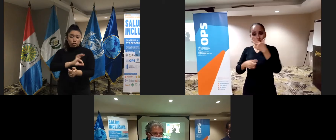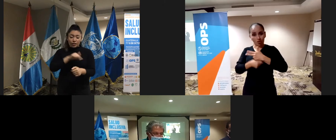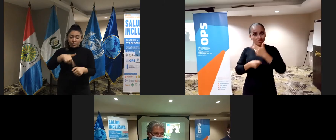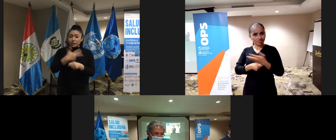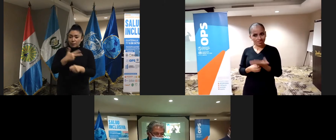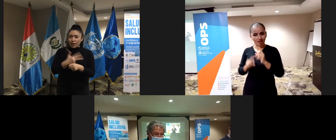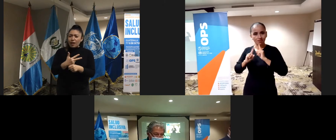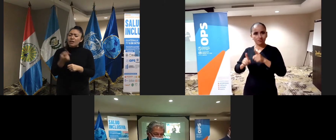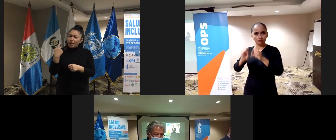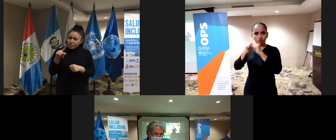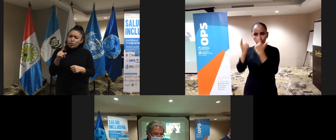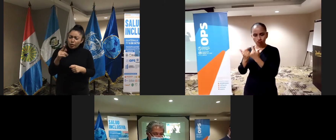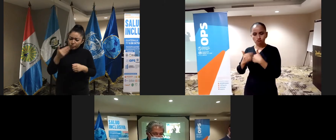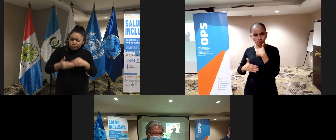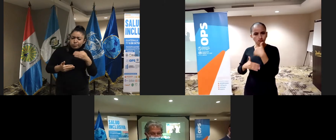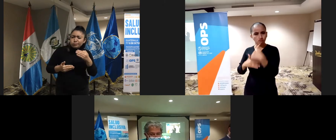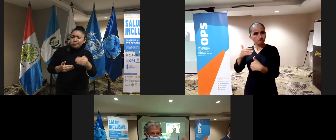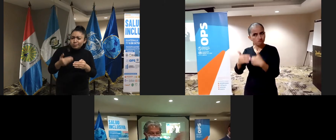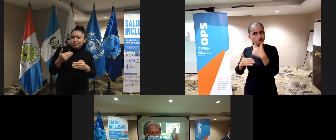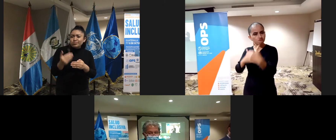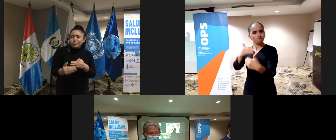ha ido